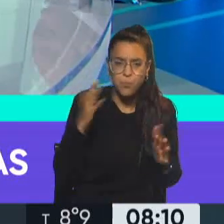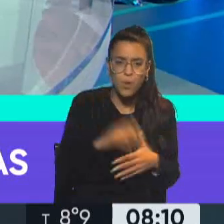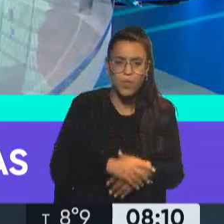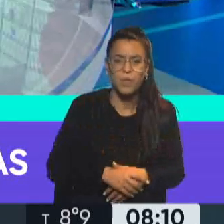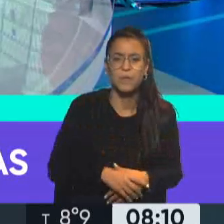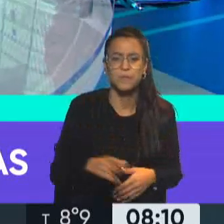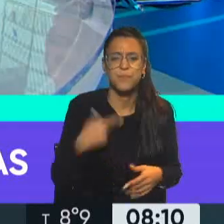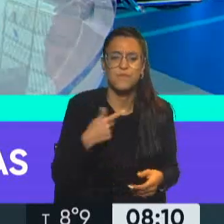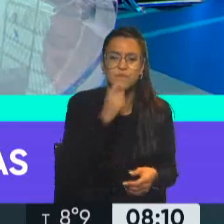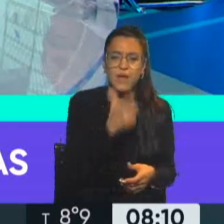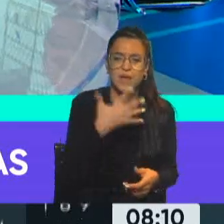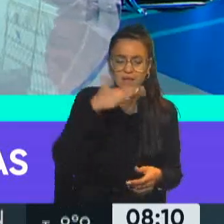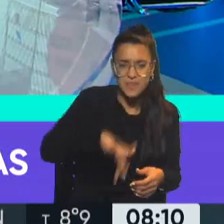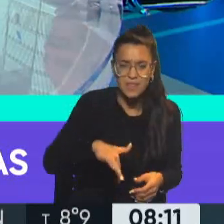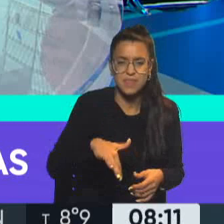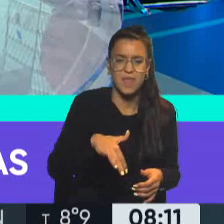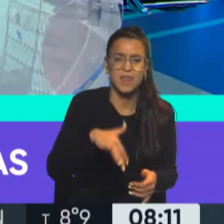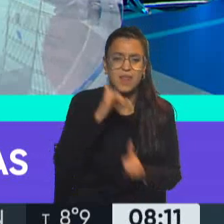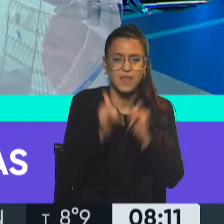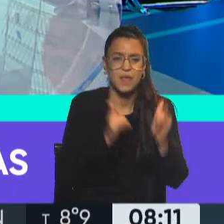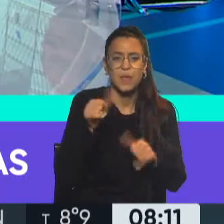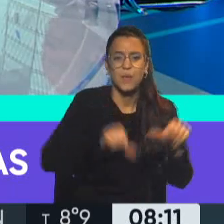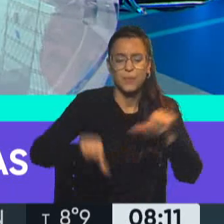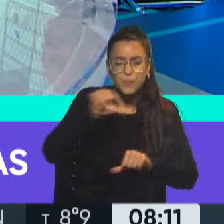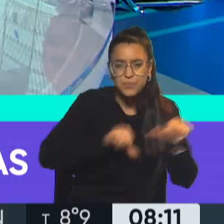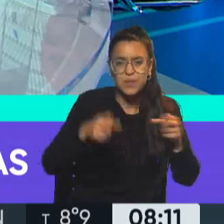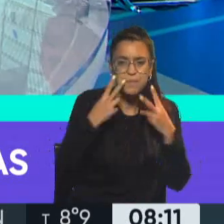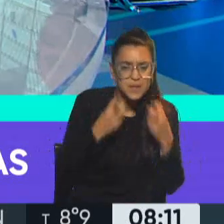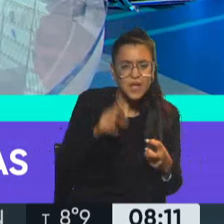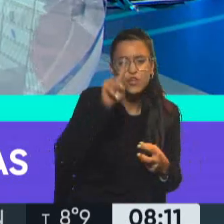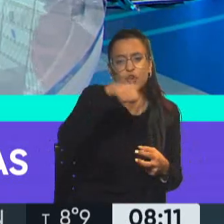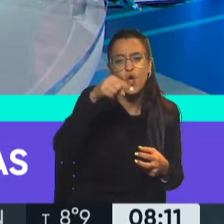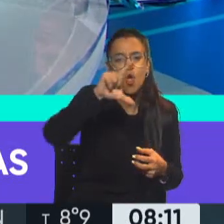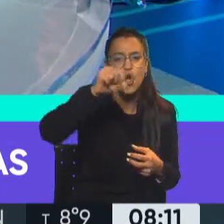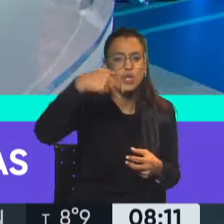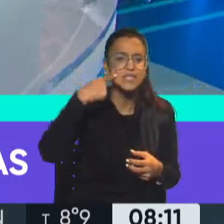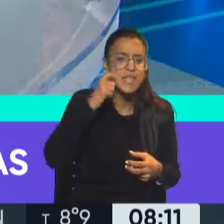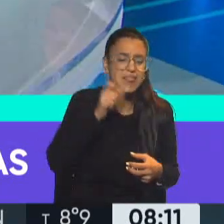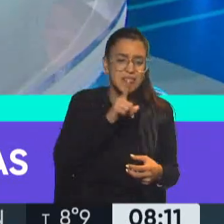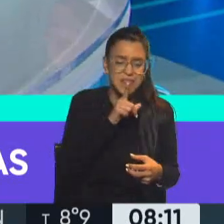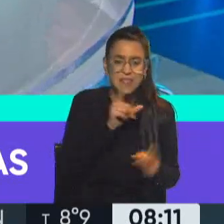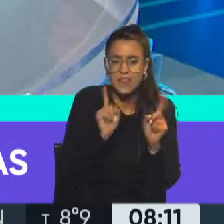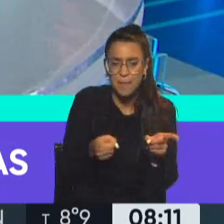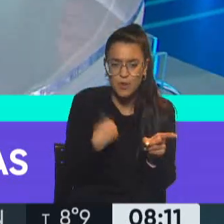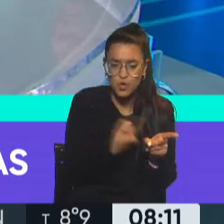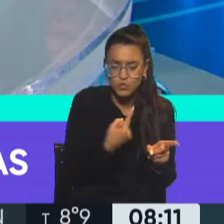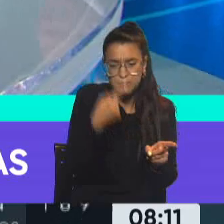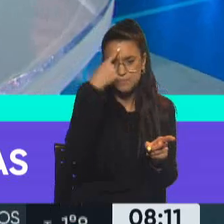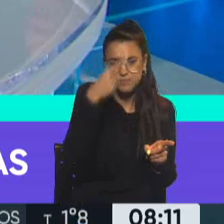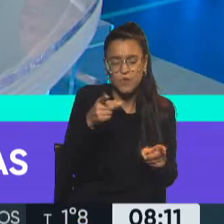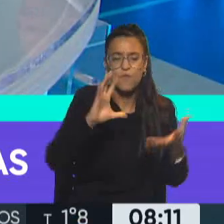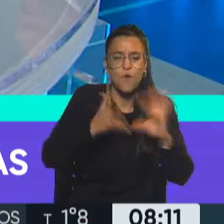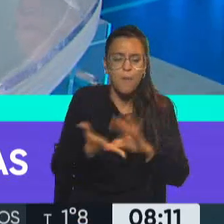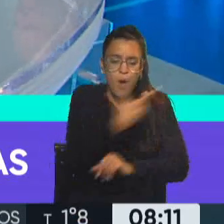de hacerlo fácil, entender, muy coloquial. Sos bioquímico, sos investigador del CONICET, y ahora que tenemos en mente, estamos en modo